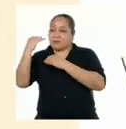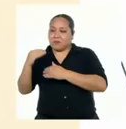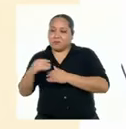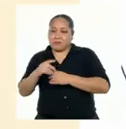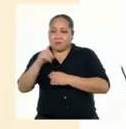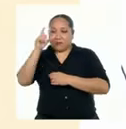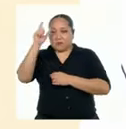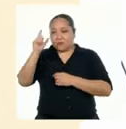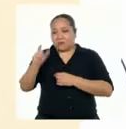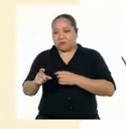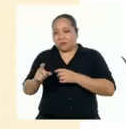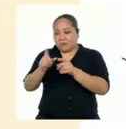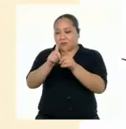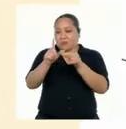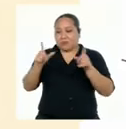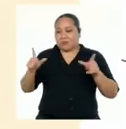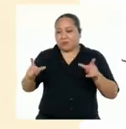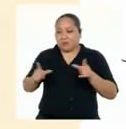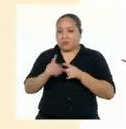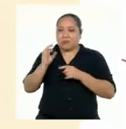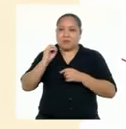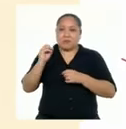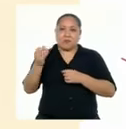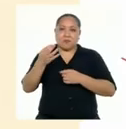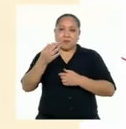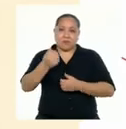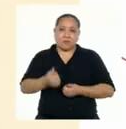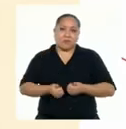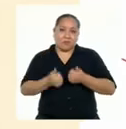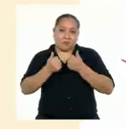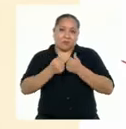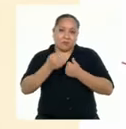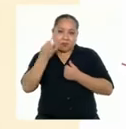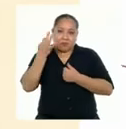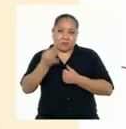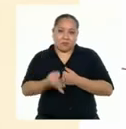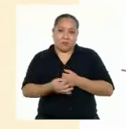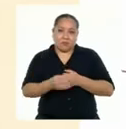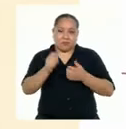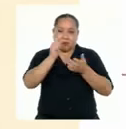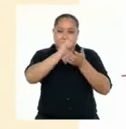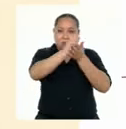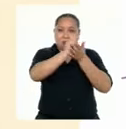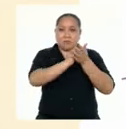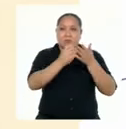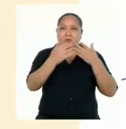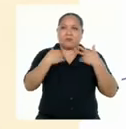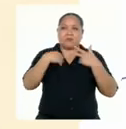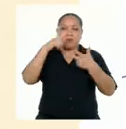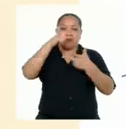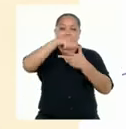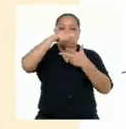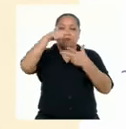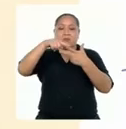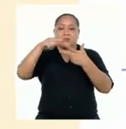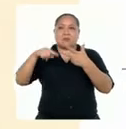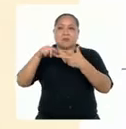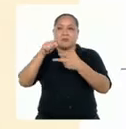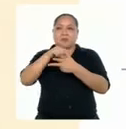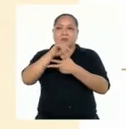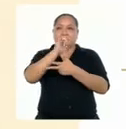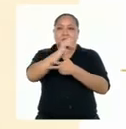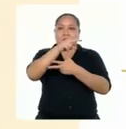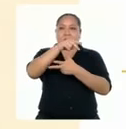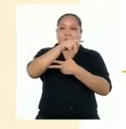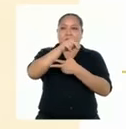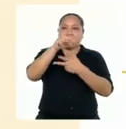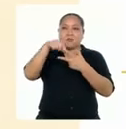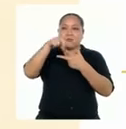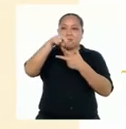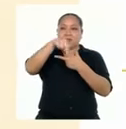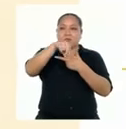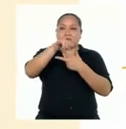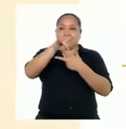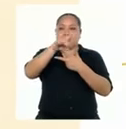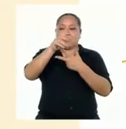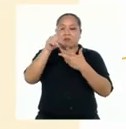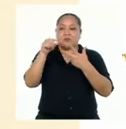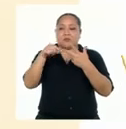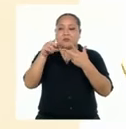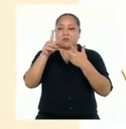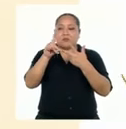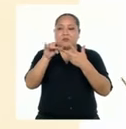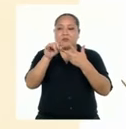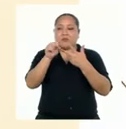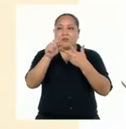personaje, un lugar o una situación de la realidad. Además, tiene 3 partes en su estructura: la introducción, el nudo y el